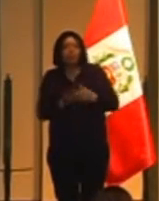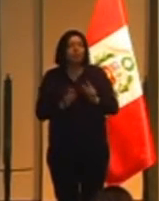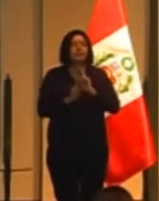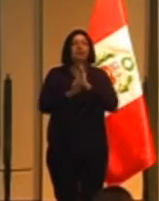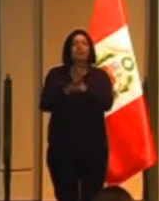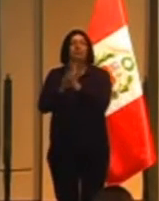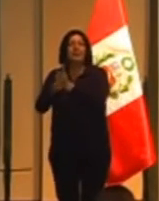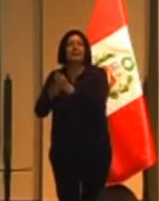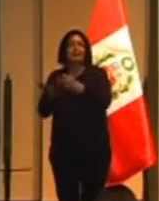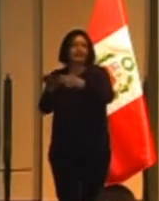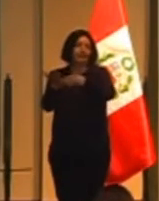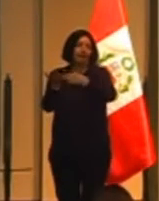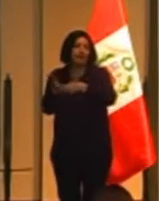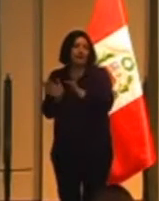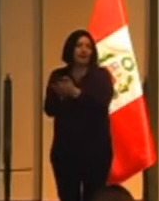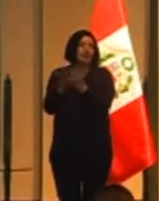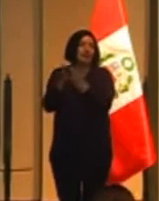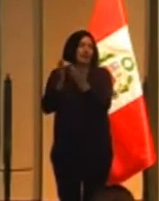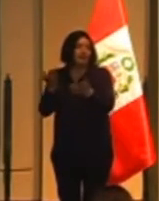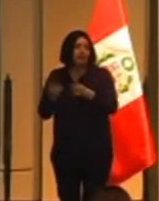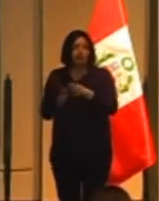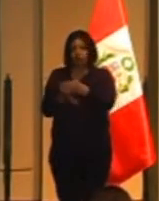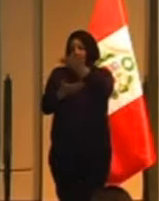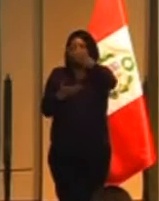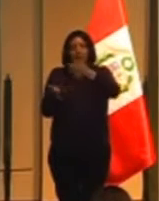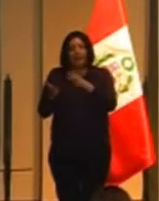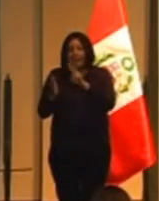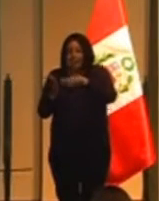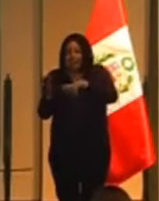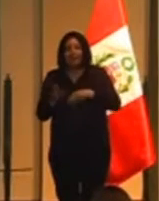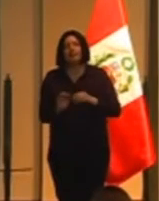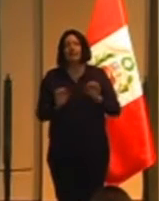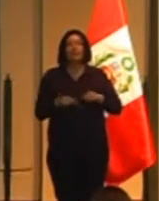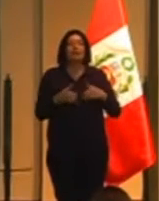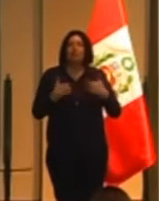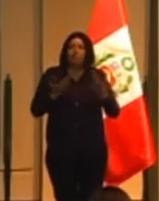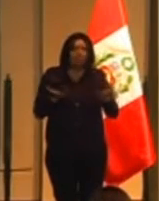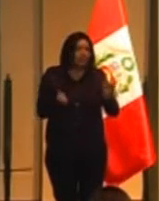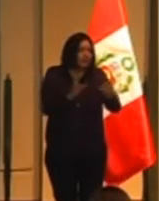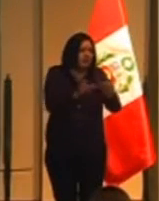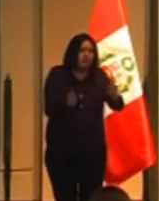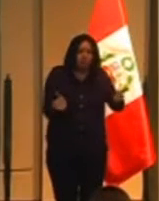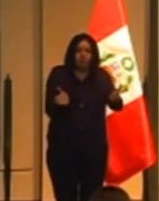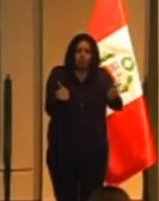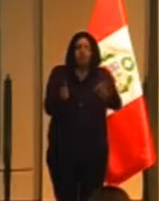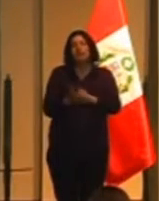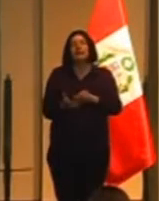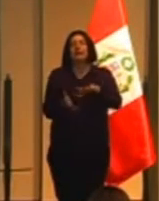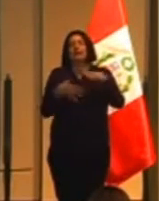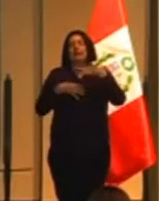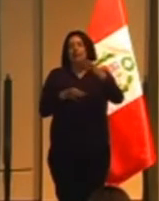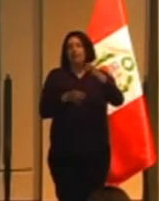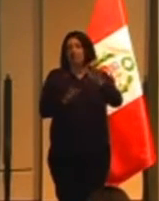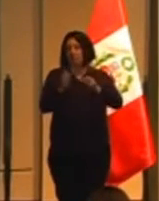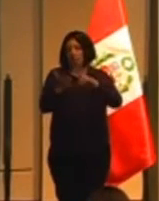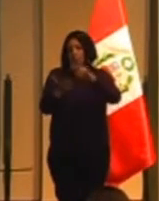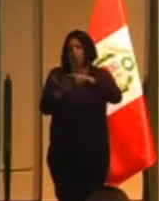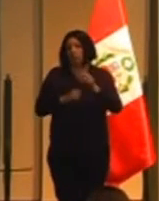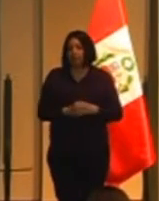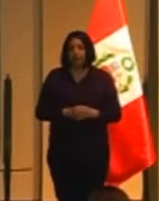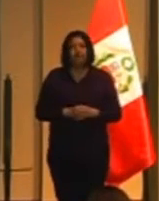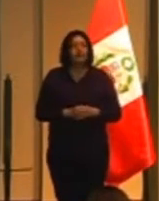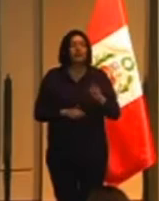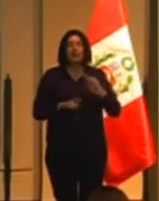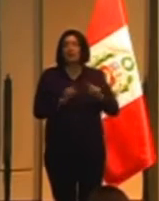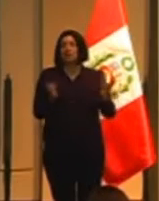revistas, libros, documentos para leer, poder hacer que la gente se interese por la lectura. Pero como